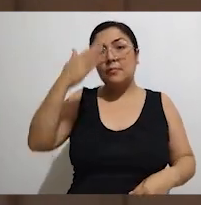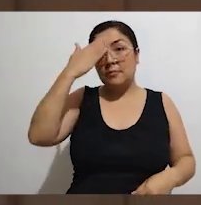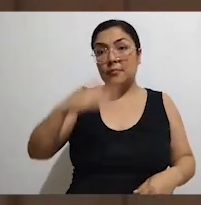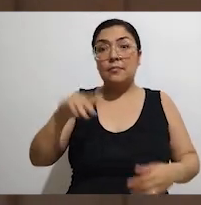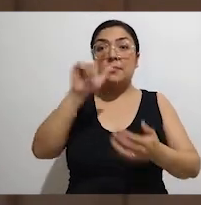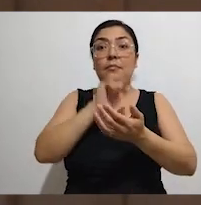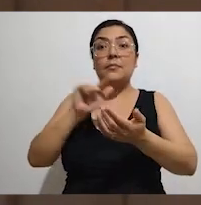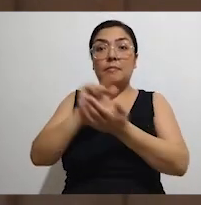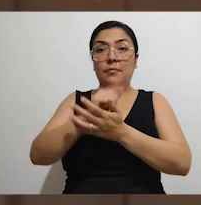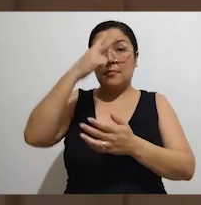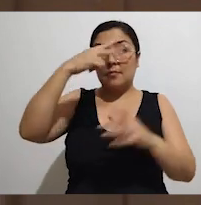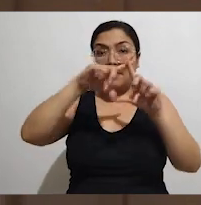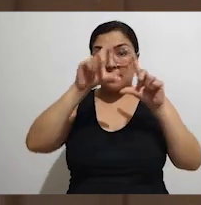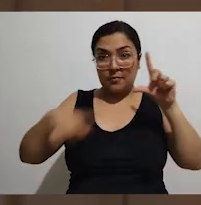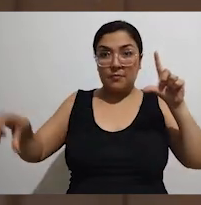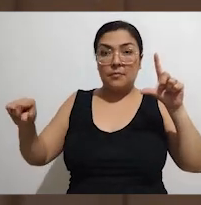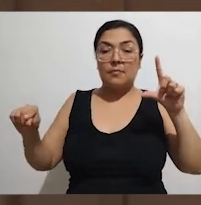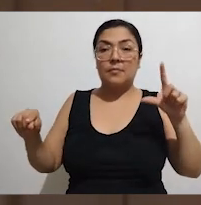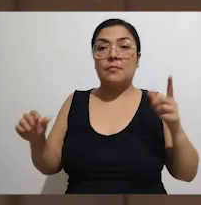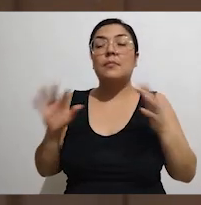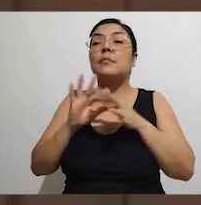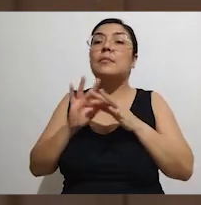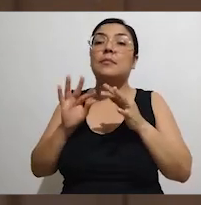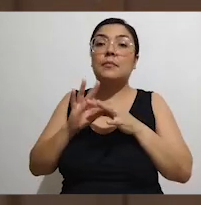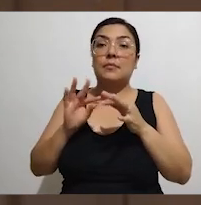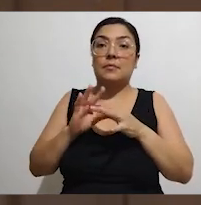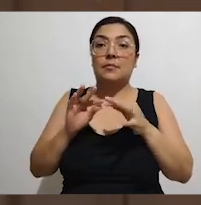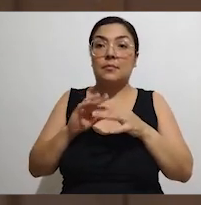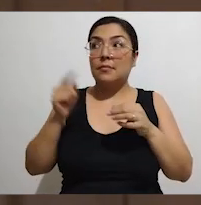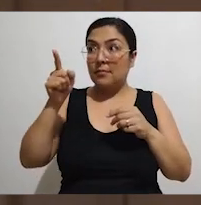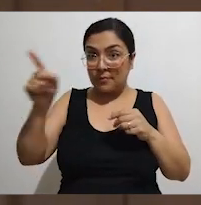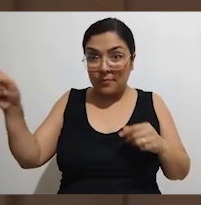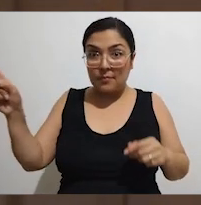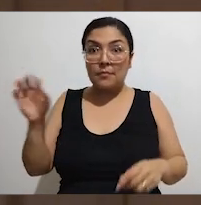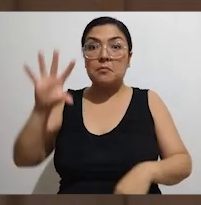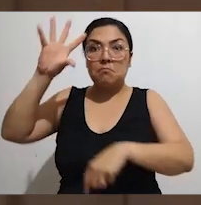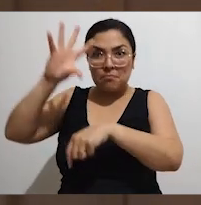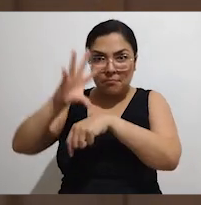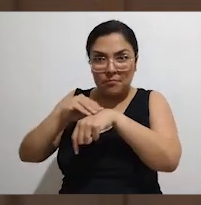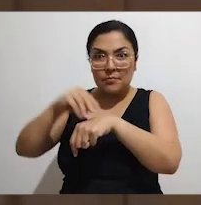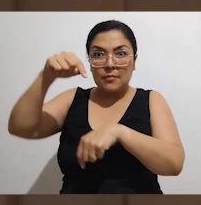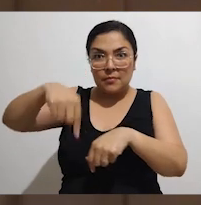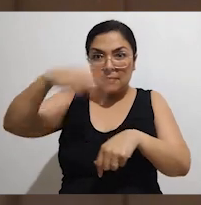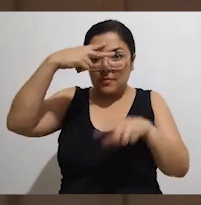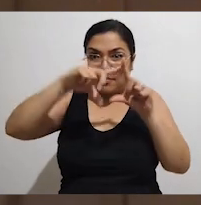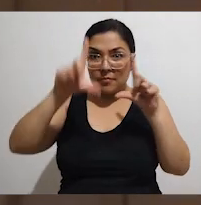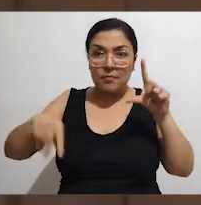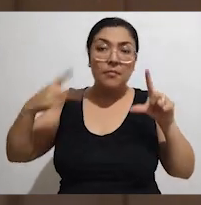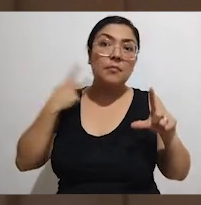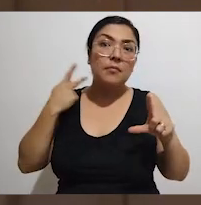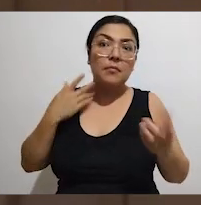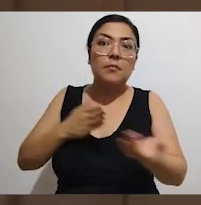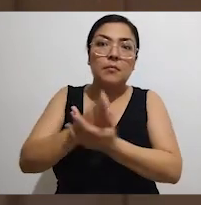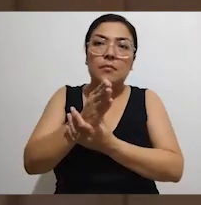Constitución establece con claridad que los extranjeros no pueden inmiscuirse en los asuntos políticos del país. Entonces